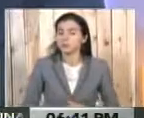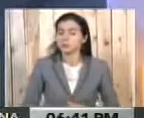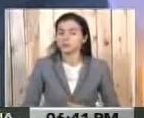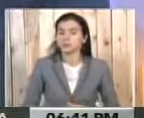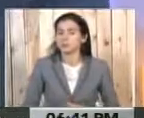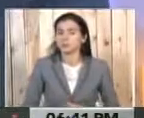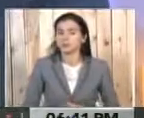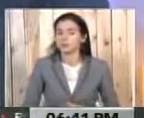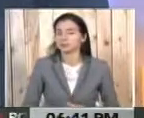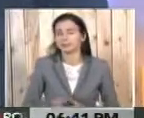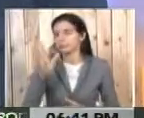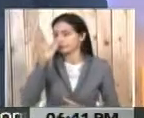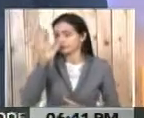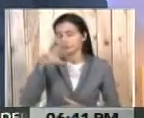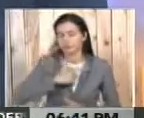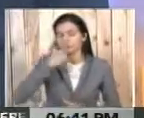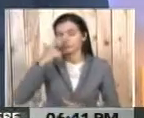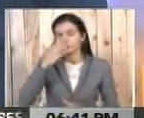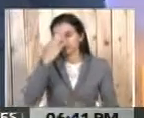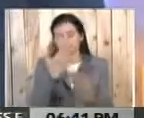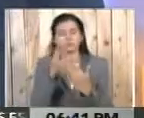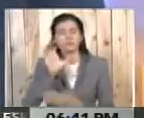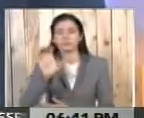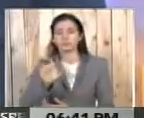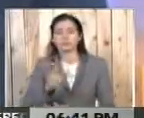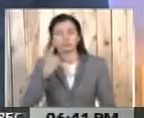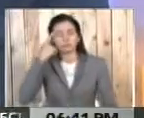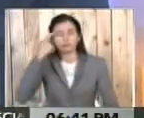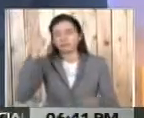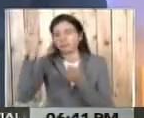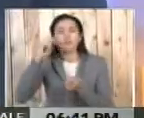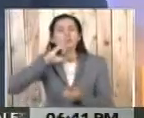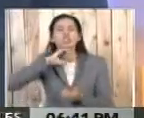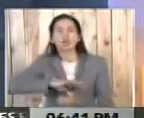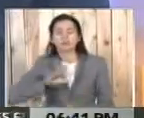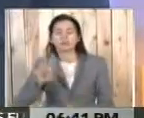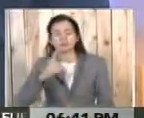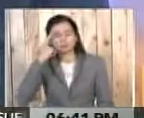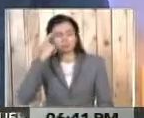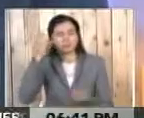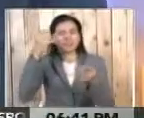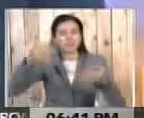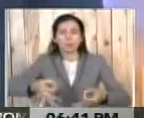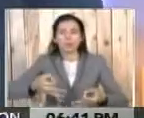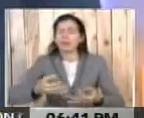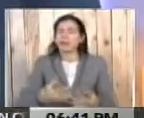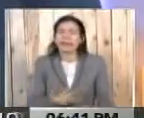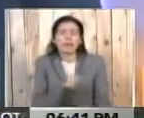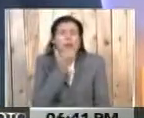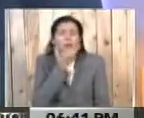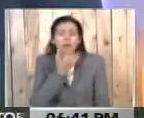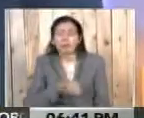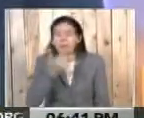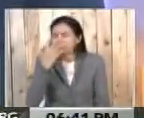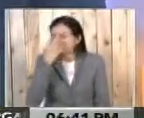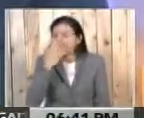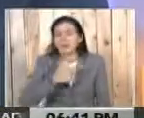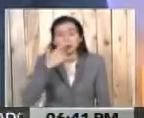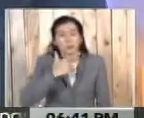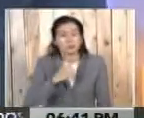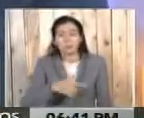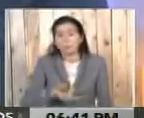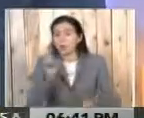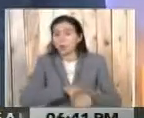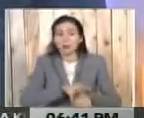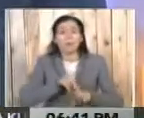es un gran ridículo que están haciendo ante el país, va a quedar en la historia de la legislación venezolana como uno de los mayores ridículos este proyecto de ley, pero es